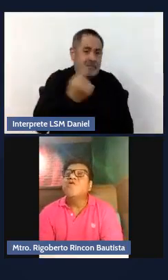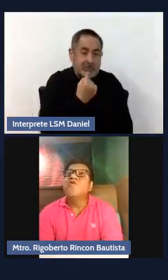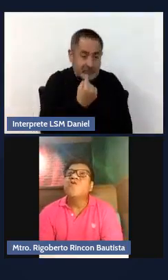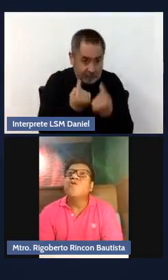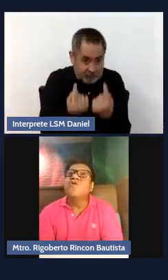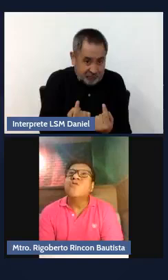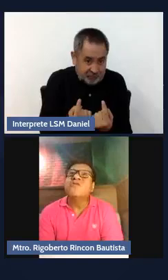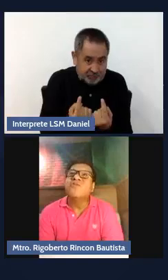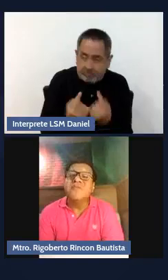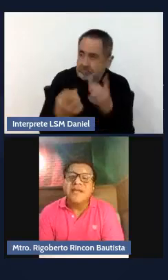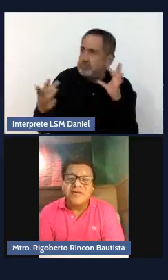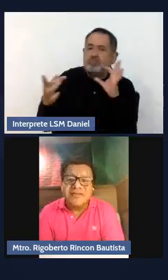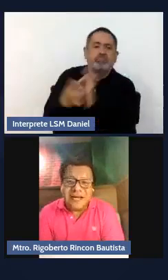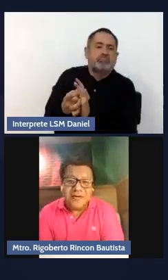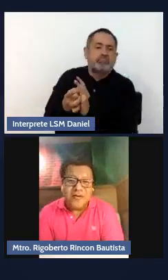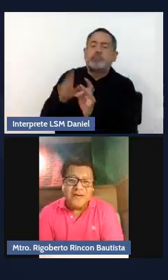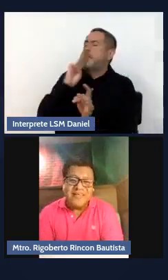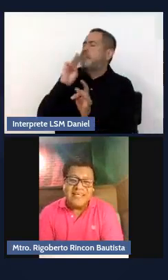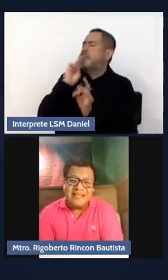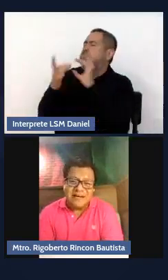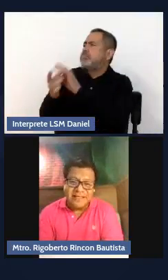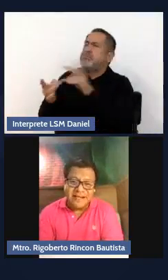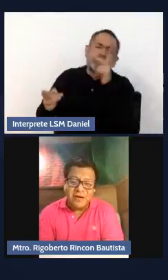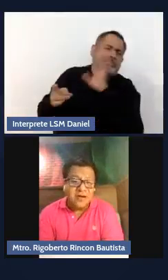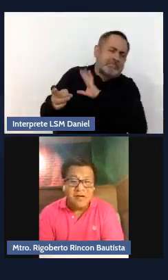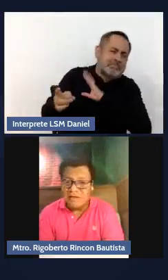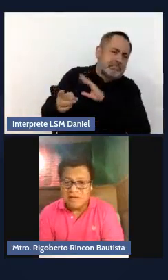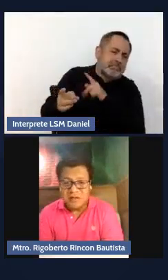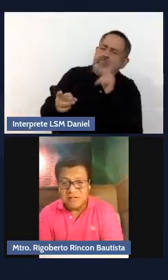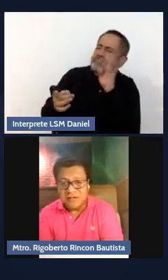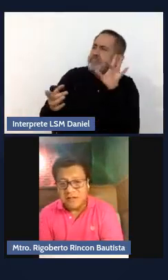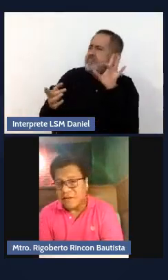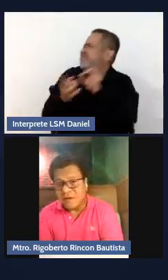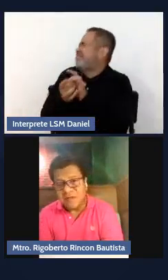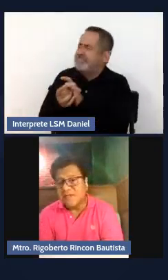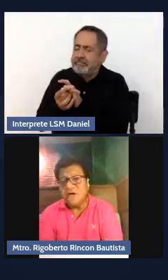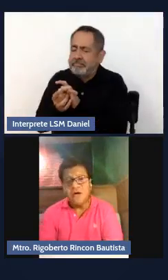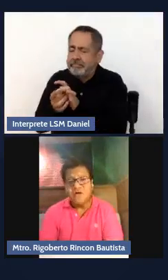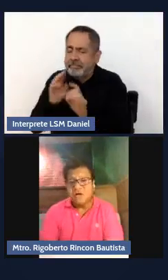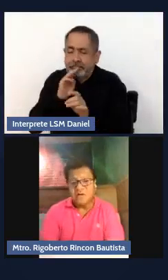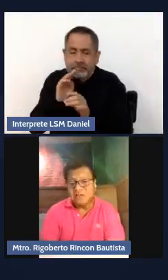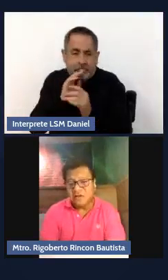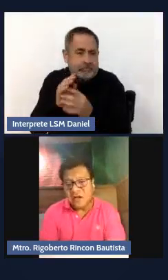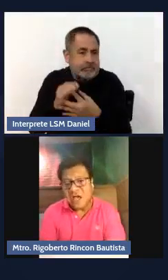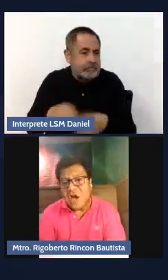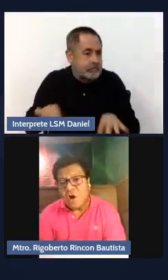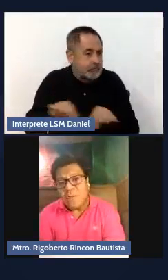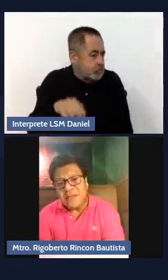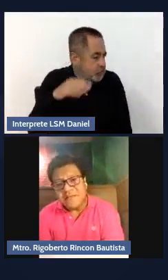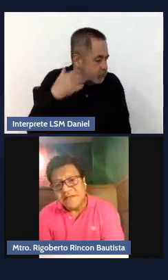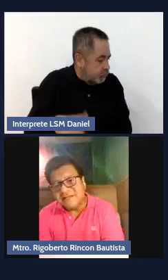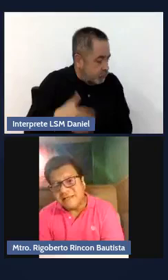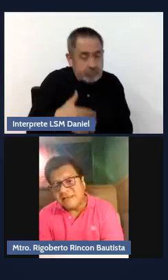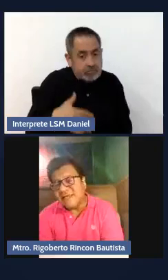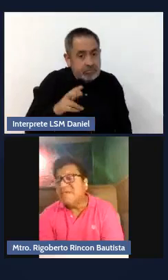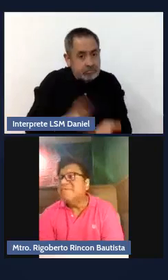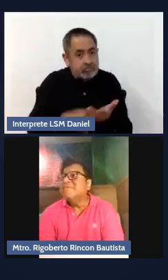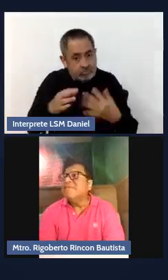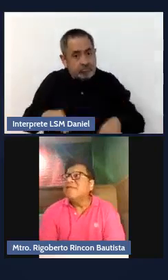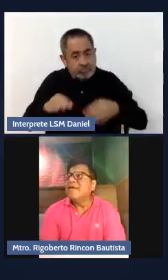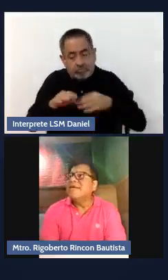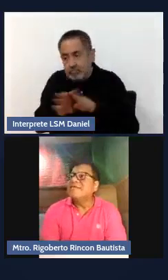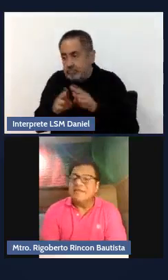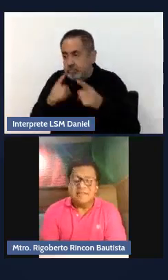nuestro primer contacto con la vida es la madre, ¿no? Y no es una cuestión de prejuicio ni una cuestión completamente de, este,